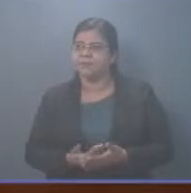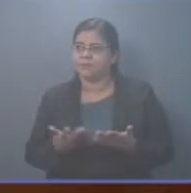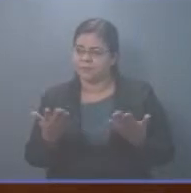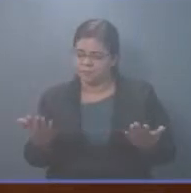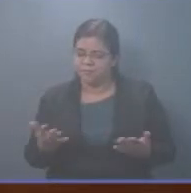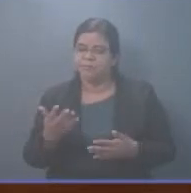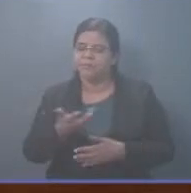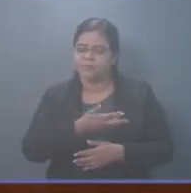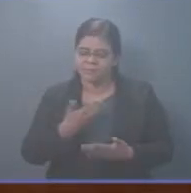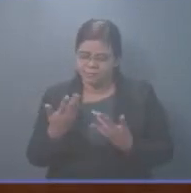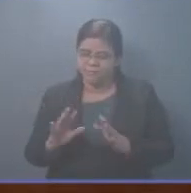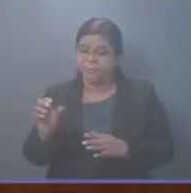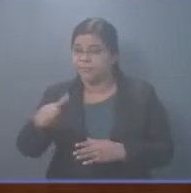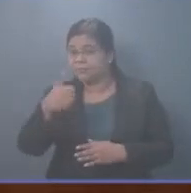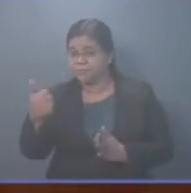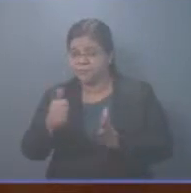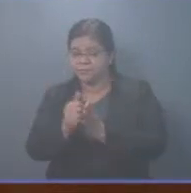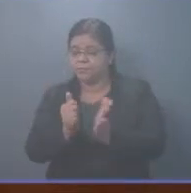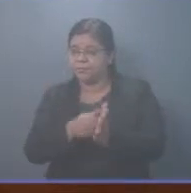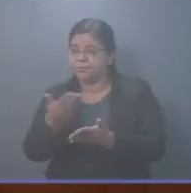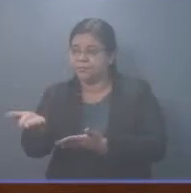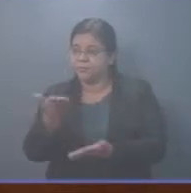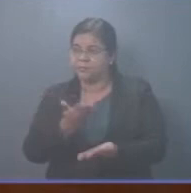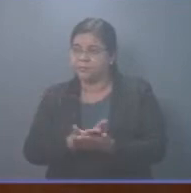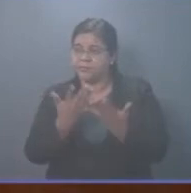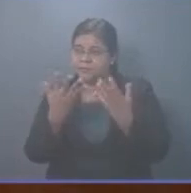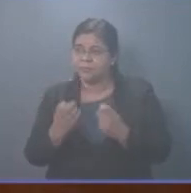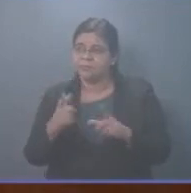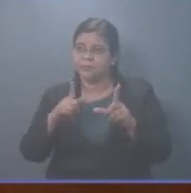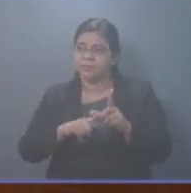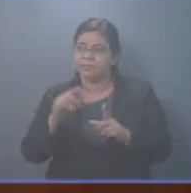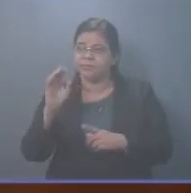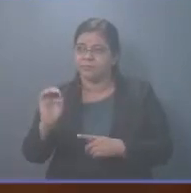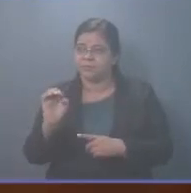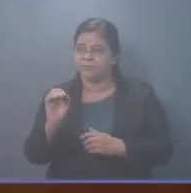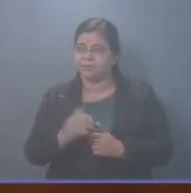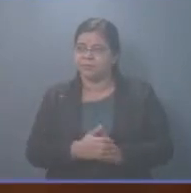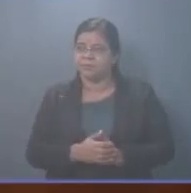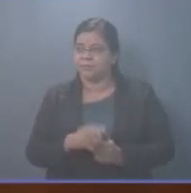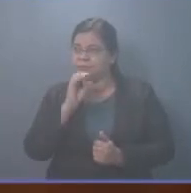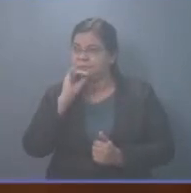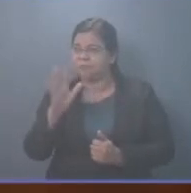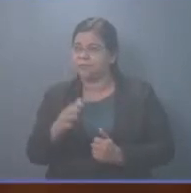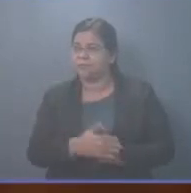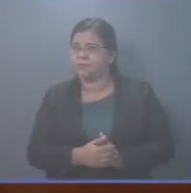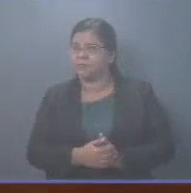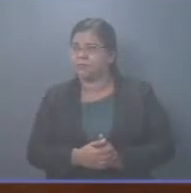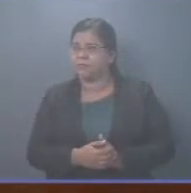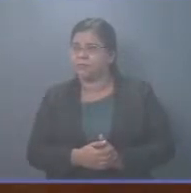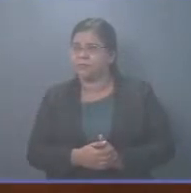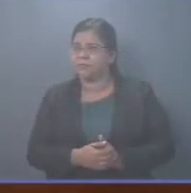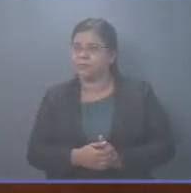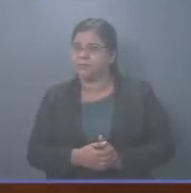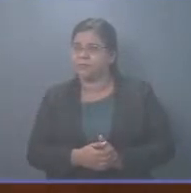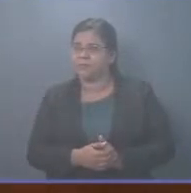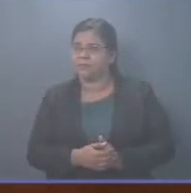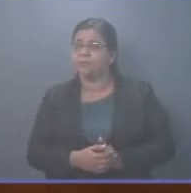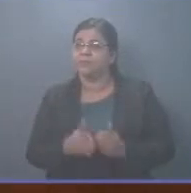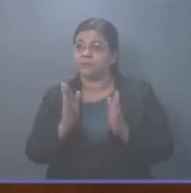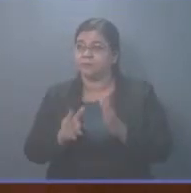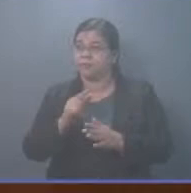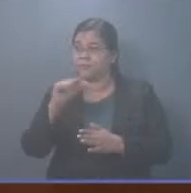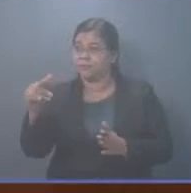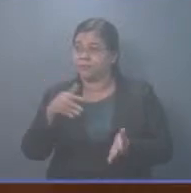Luego, en el mismo artículo proponen incorporar un literal E, que diría de la siguiente forma: las